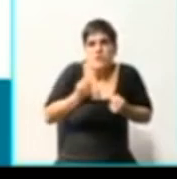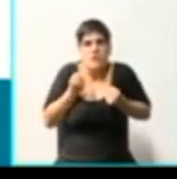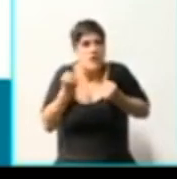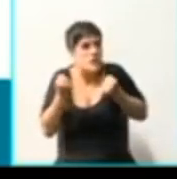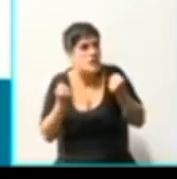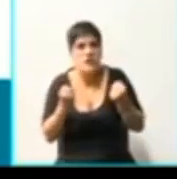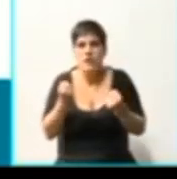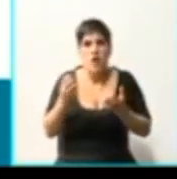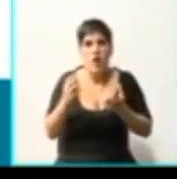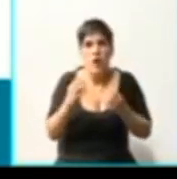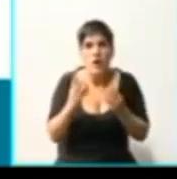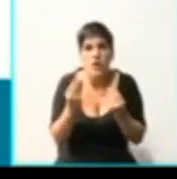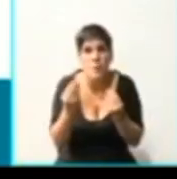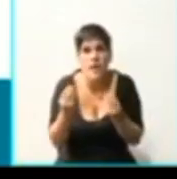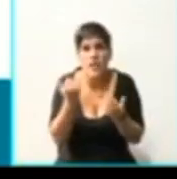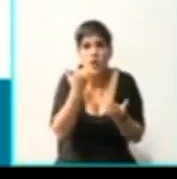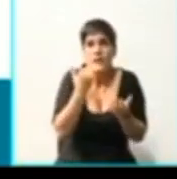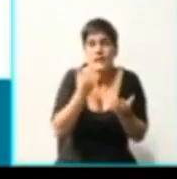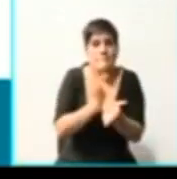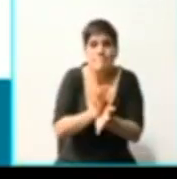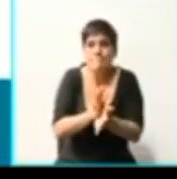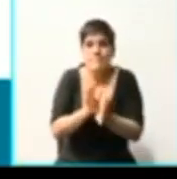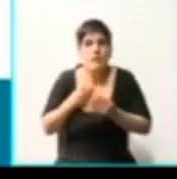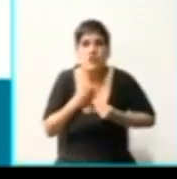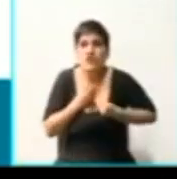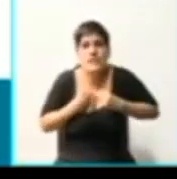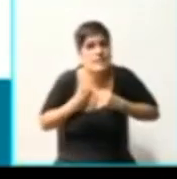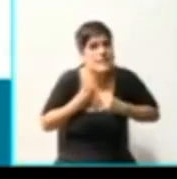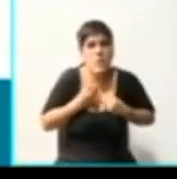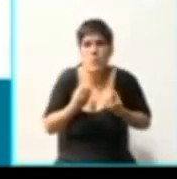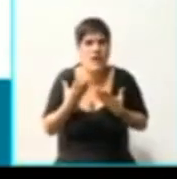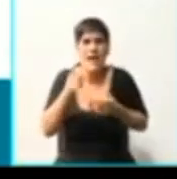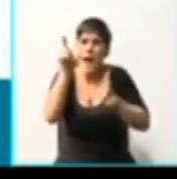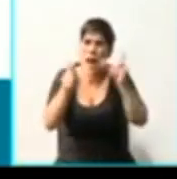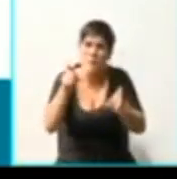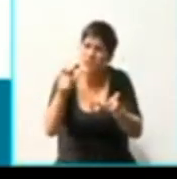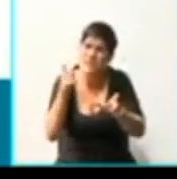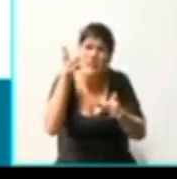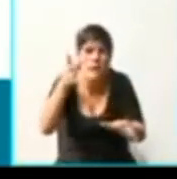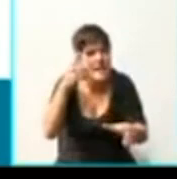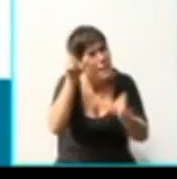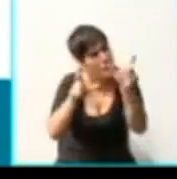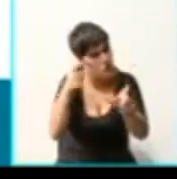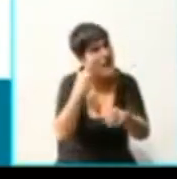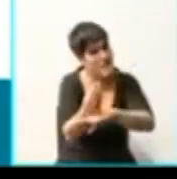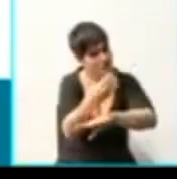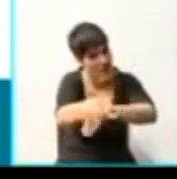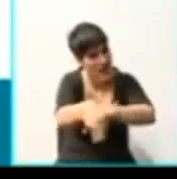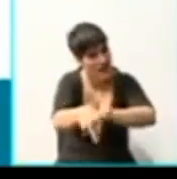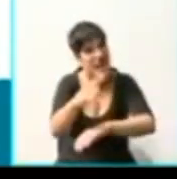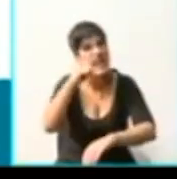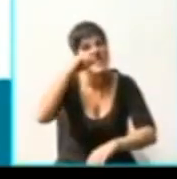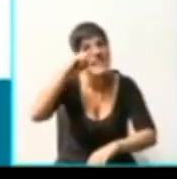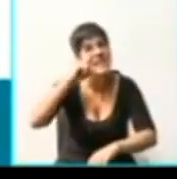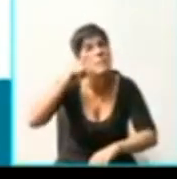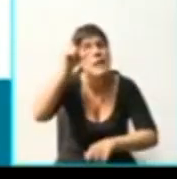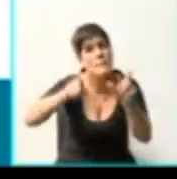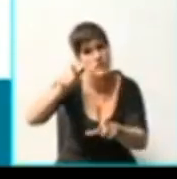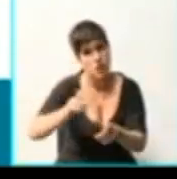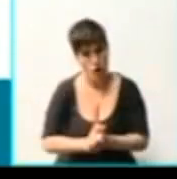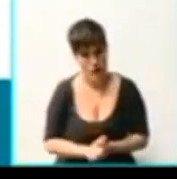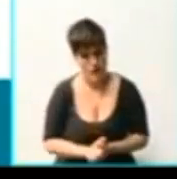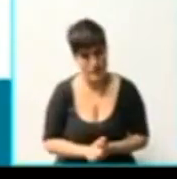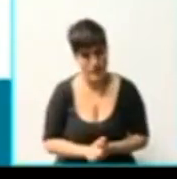vive la gente, por la cantidad de personas que viven en la calle, más de 7.000 personas viviendo en la calle, es terrible que